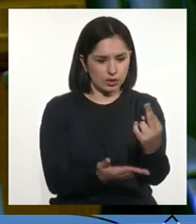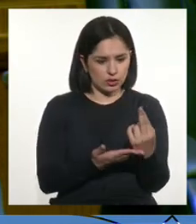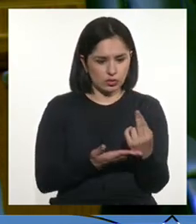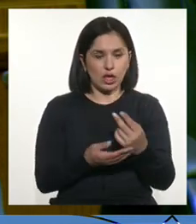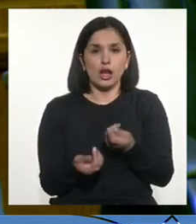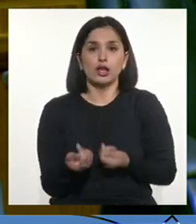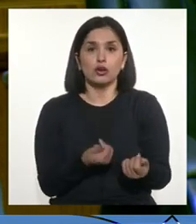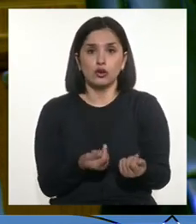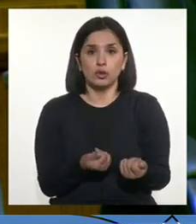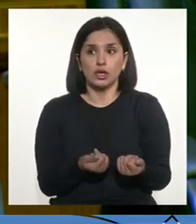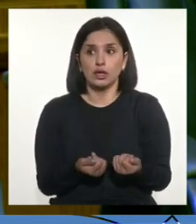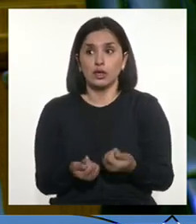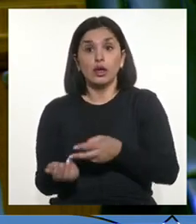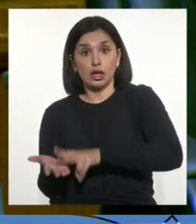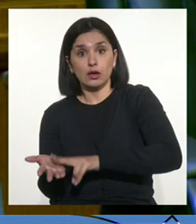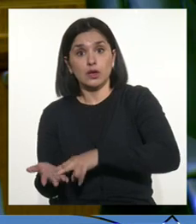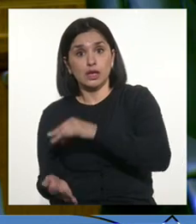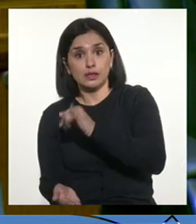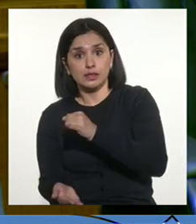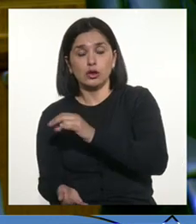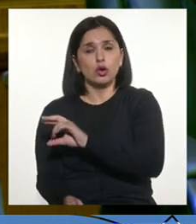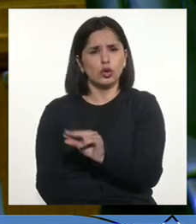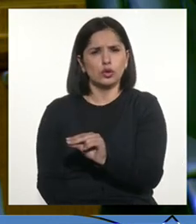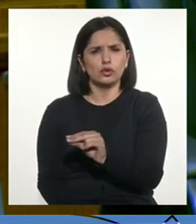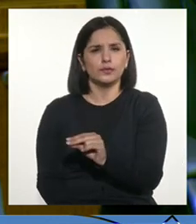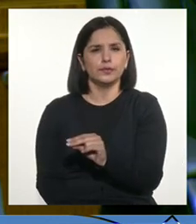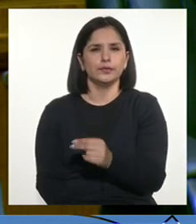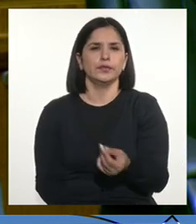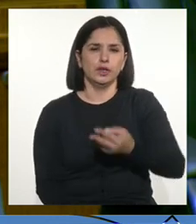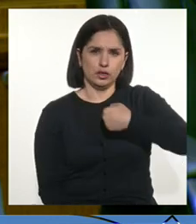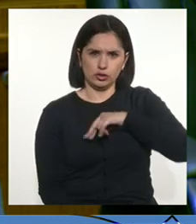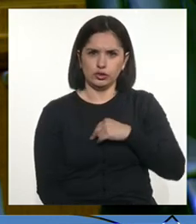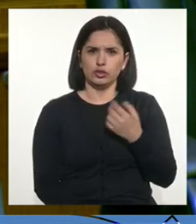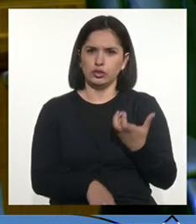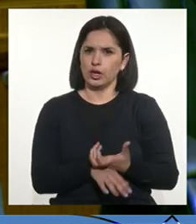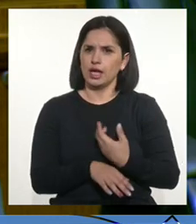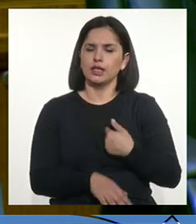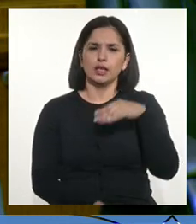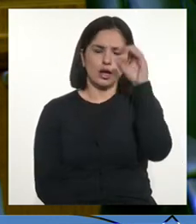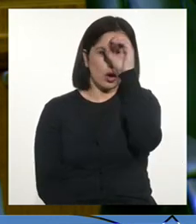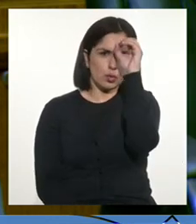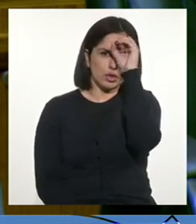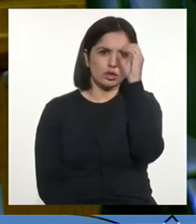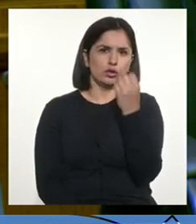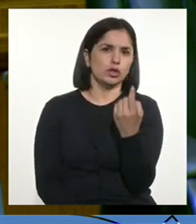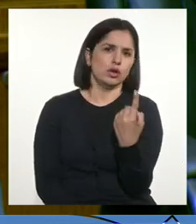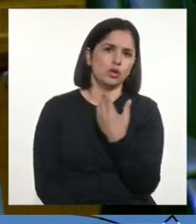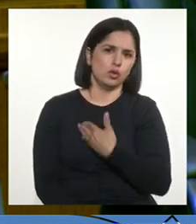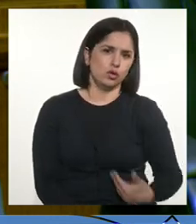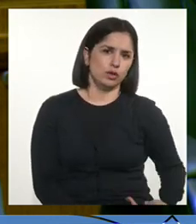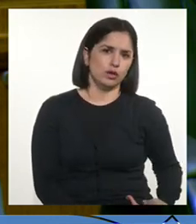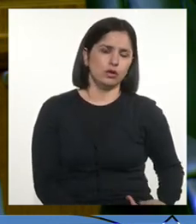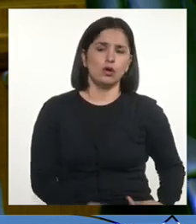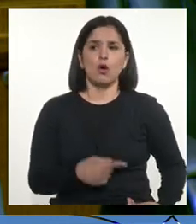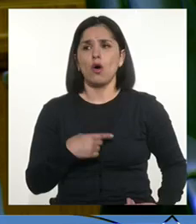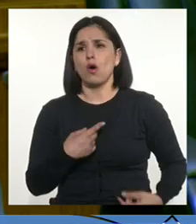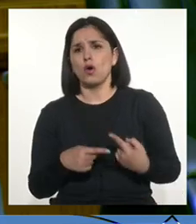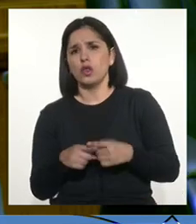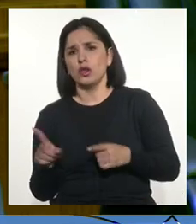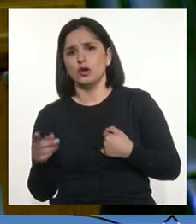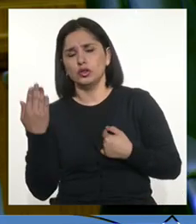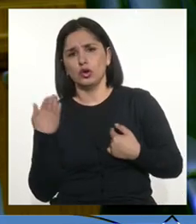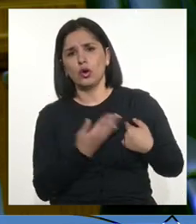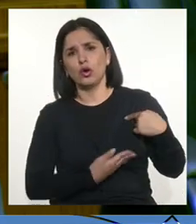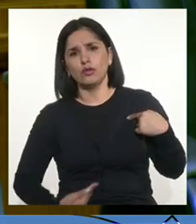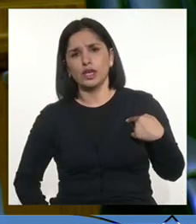tuvo no tuvo ese efecto lo que nosotros hoy tenemos la opinión de un gobierno del otro pero no tenemos una opinión